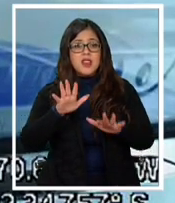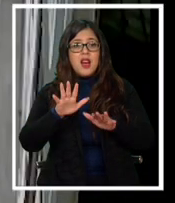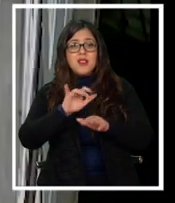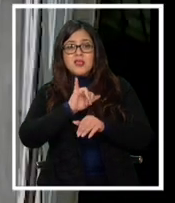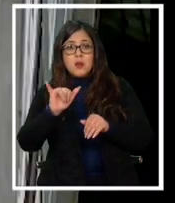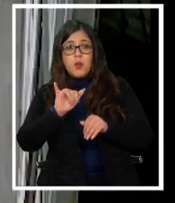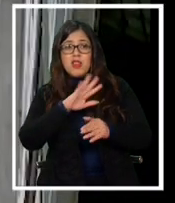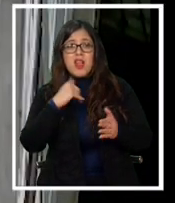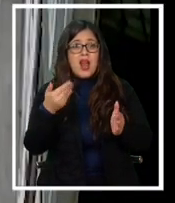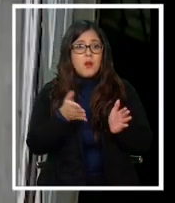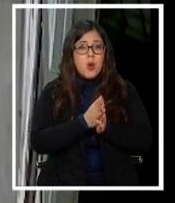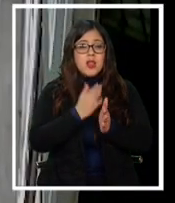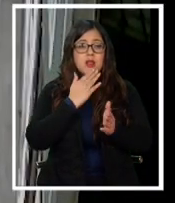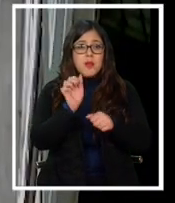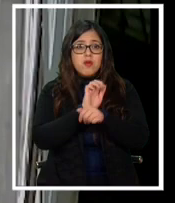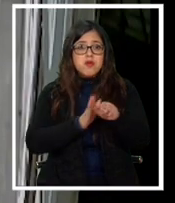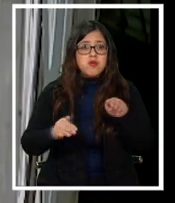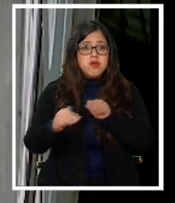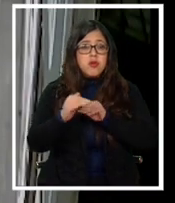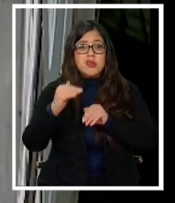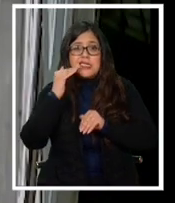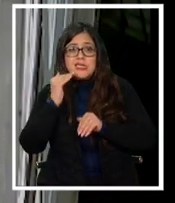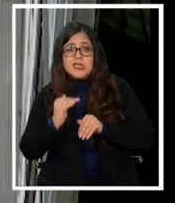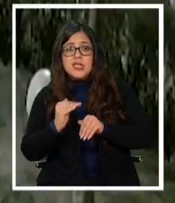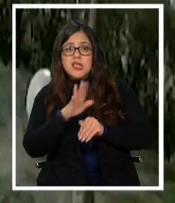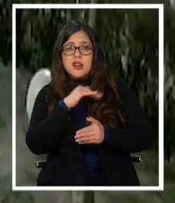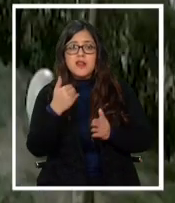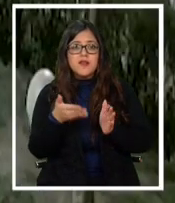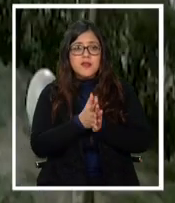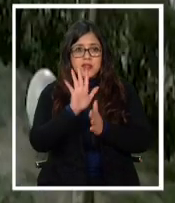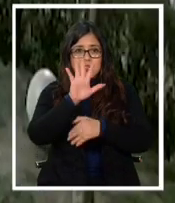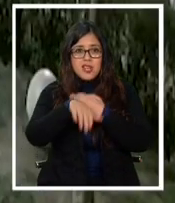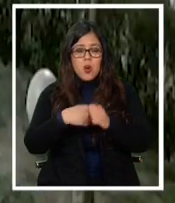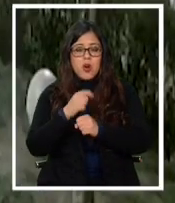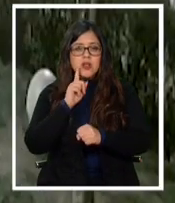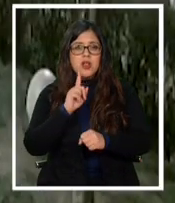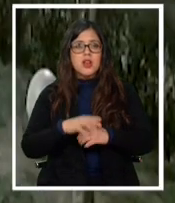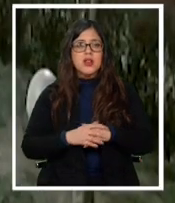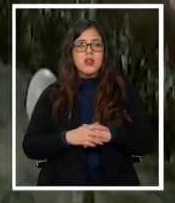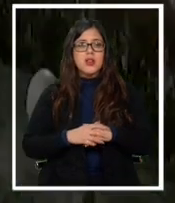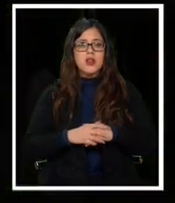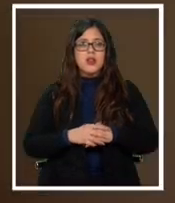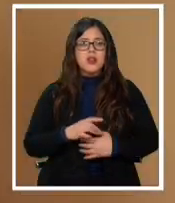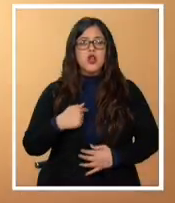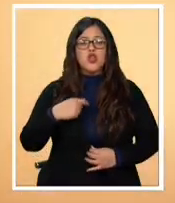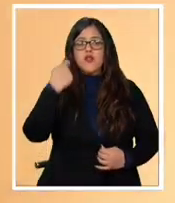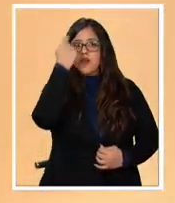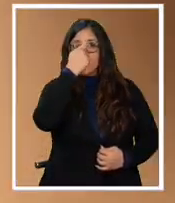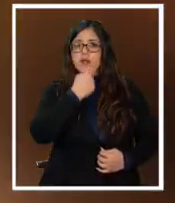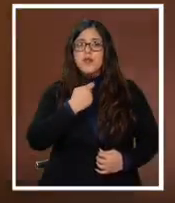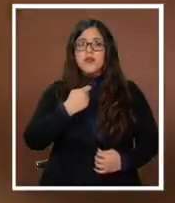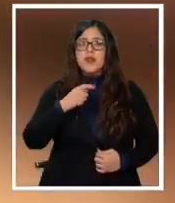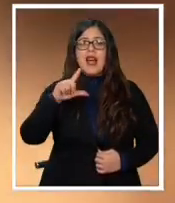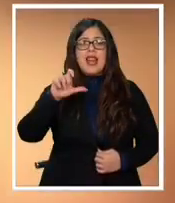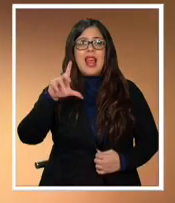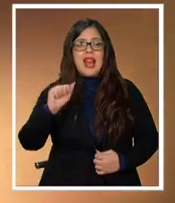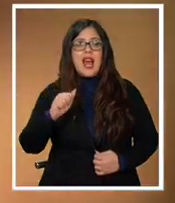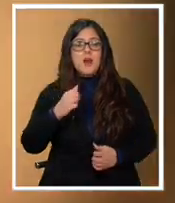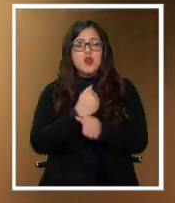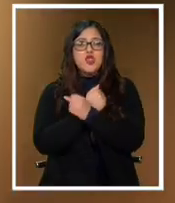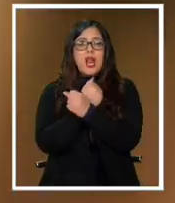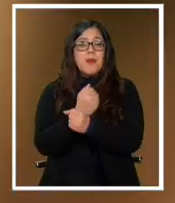mortal disparo que le quitó la vida a una niña de tan solo 5 años. Me maquillé con la Lela porque la amo.